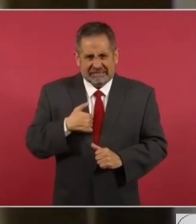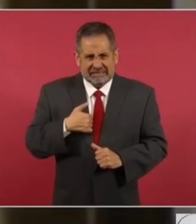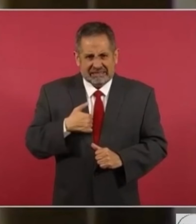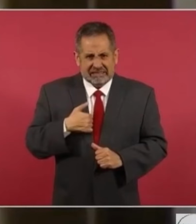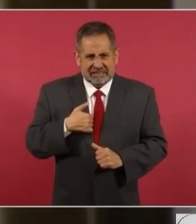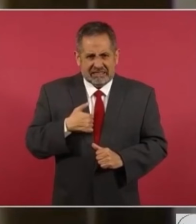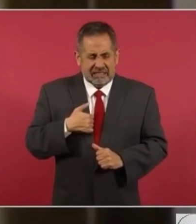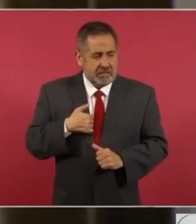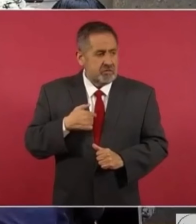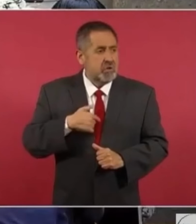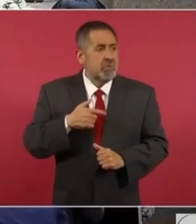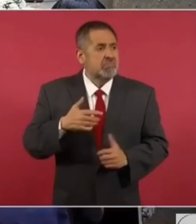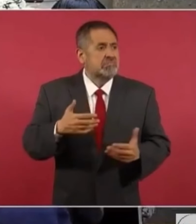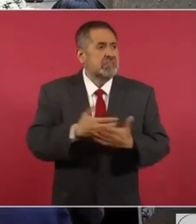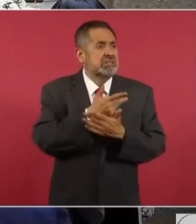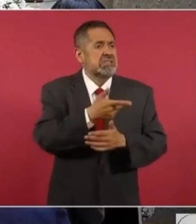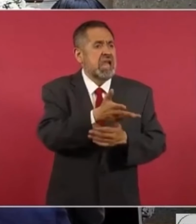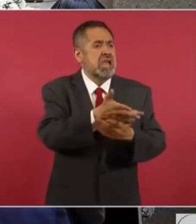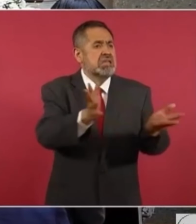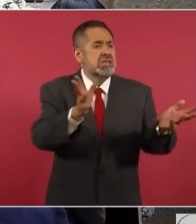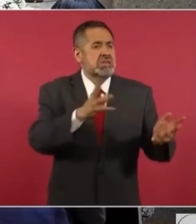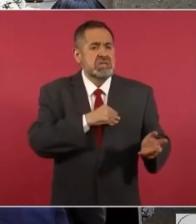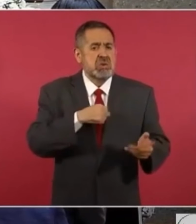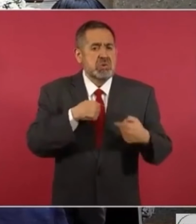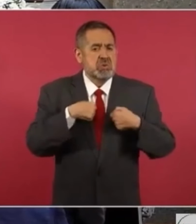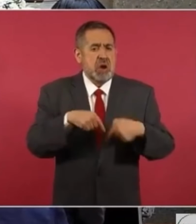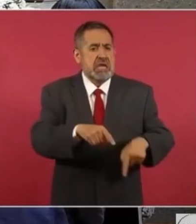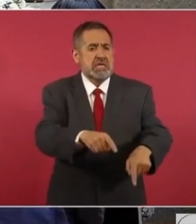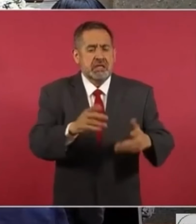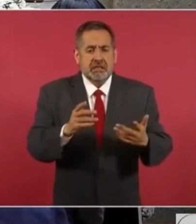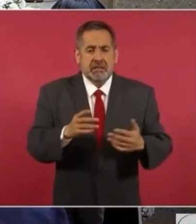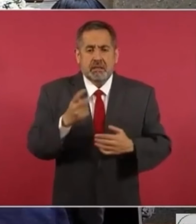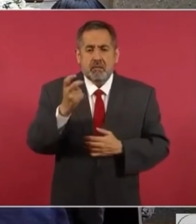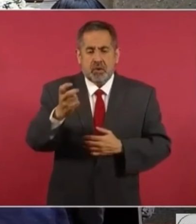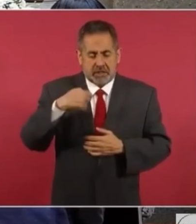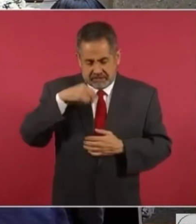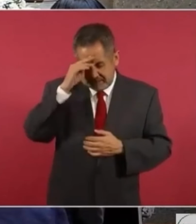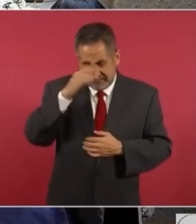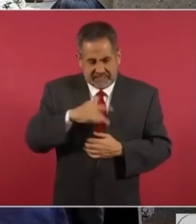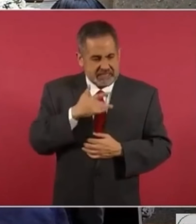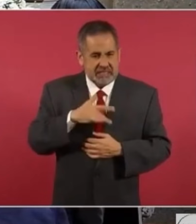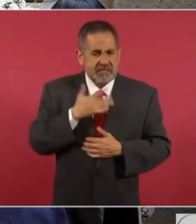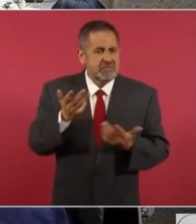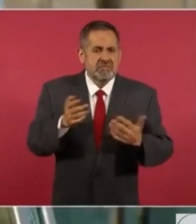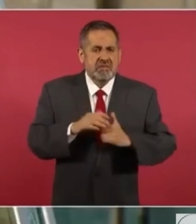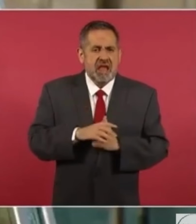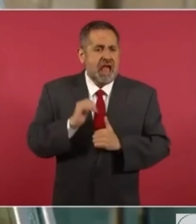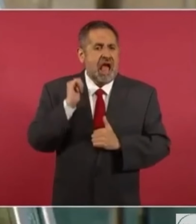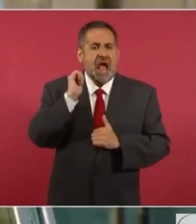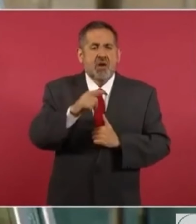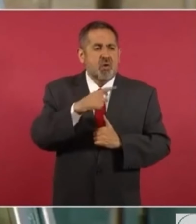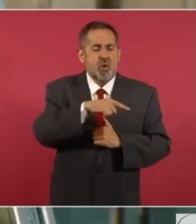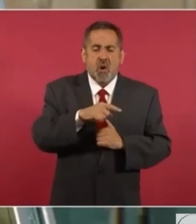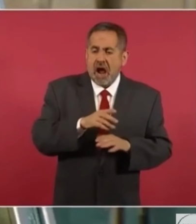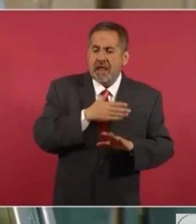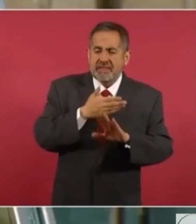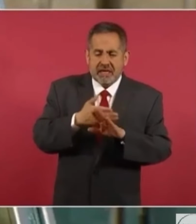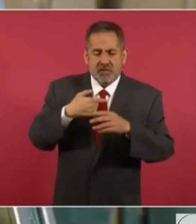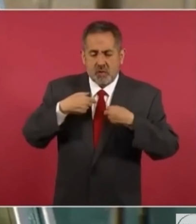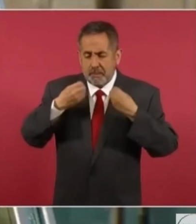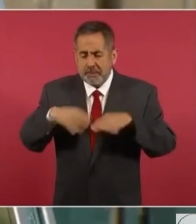un hijo de la naturaleza. Por eso resiento cualquier ataque a mi